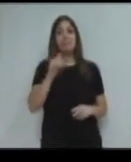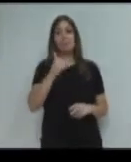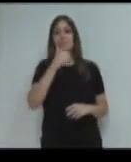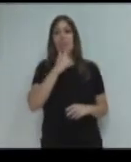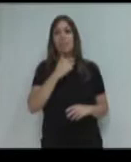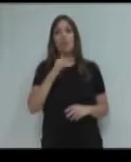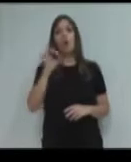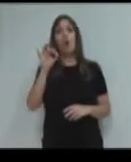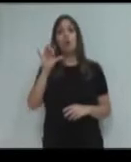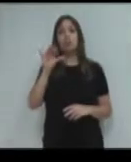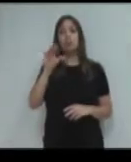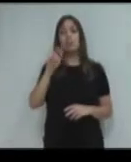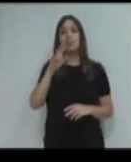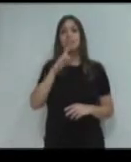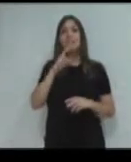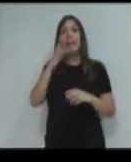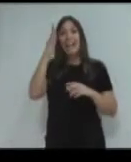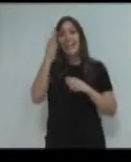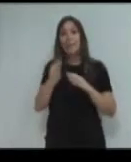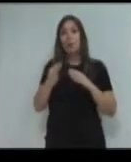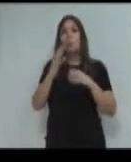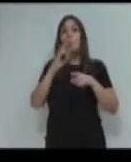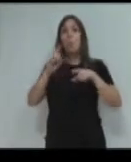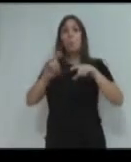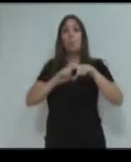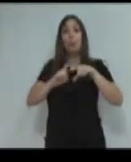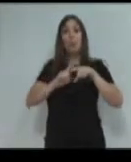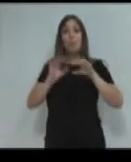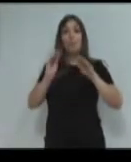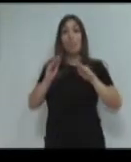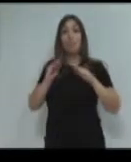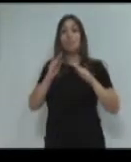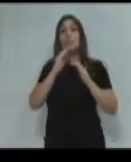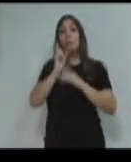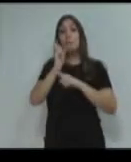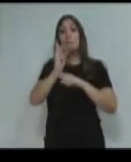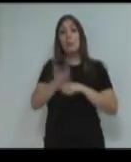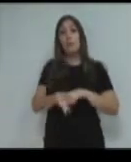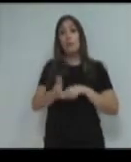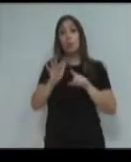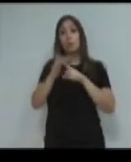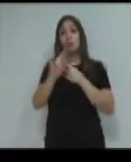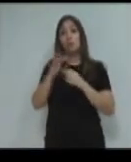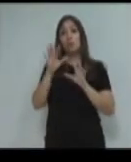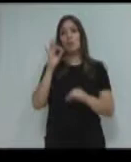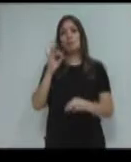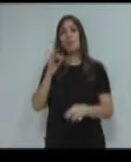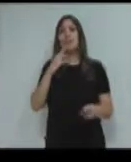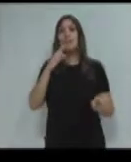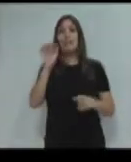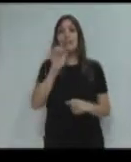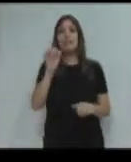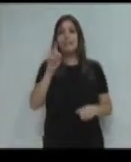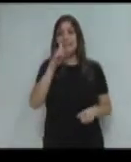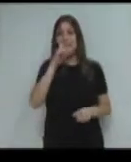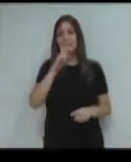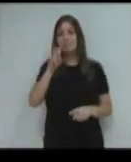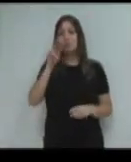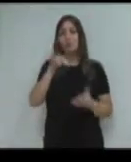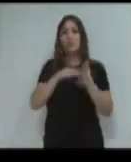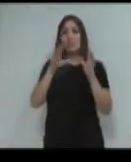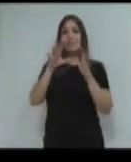la imagen en menú contextual, me parece, propiedades, y ahí propiedad, aparecía sí, precio. y ahora en el 2010 me das botón derecho y